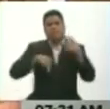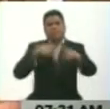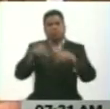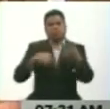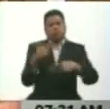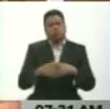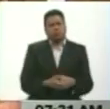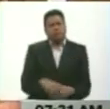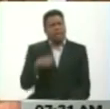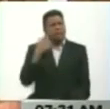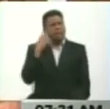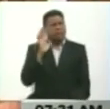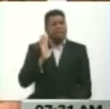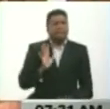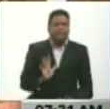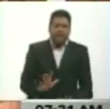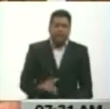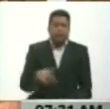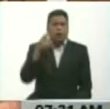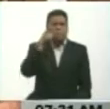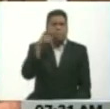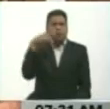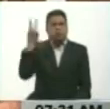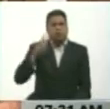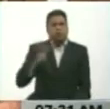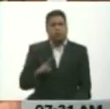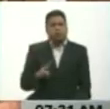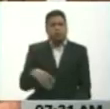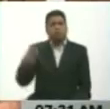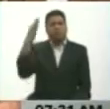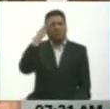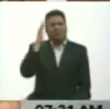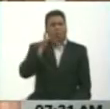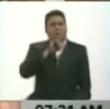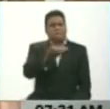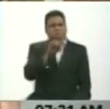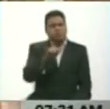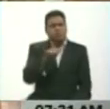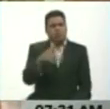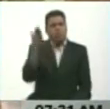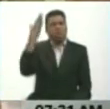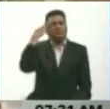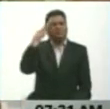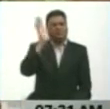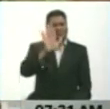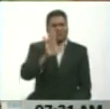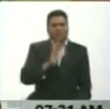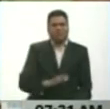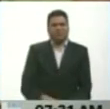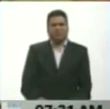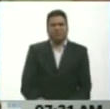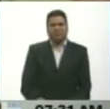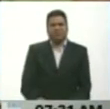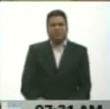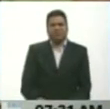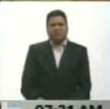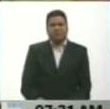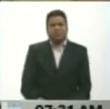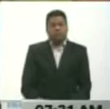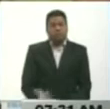Claro. El pueblo venezolano puede sacar sus conclusiones de todas estas campañas. Son